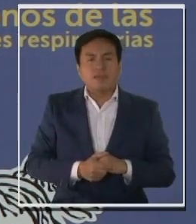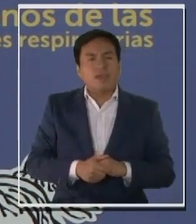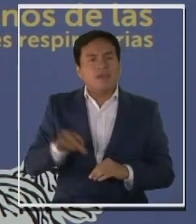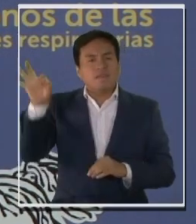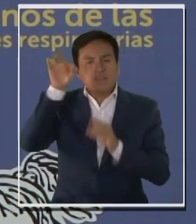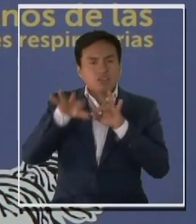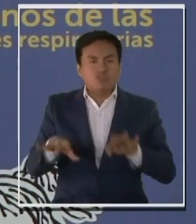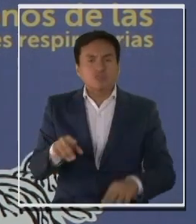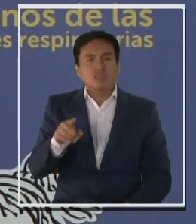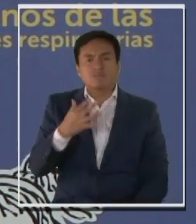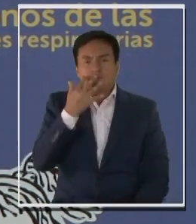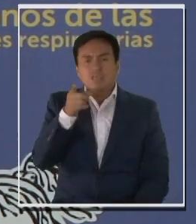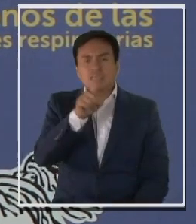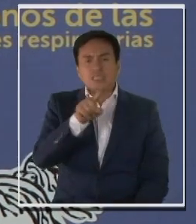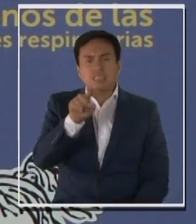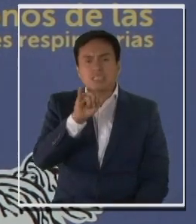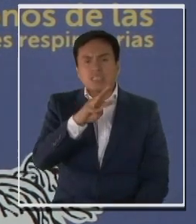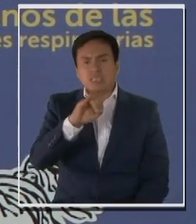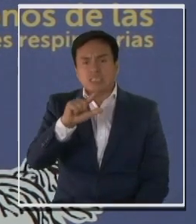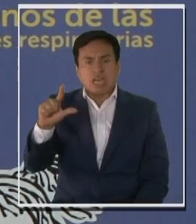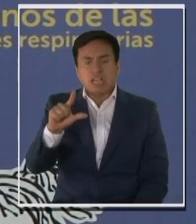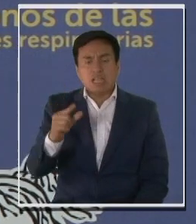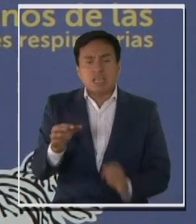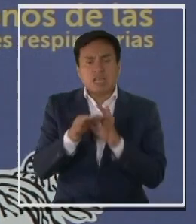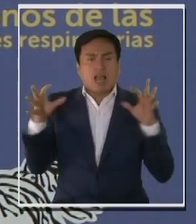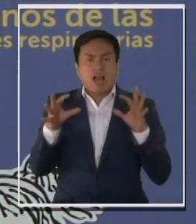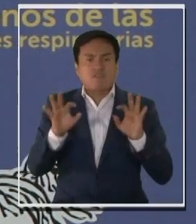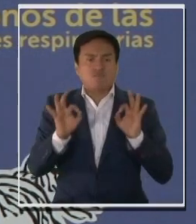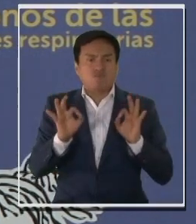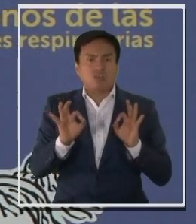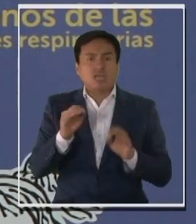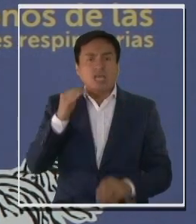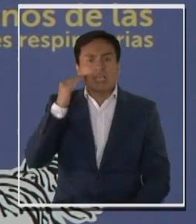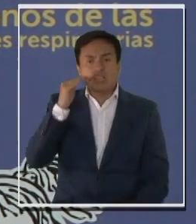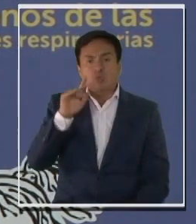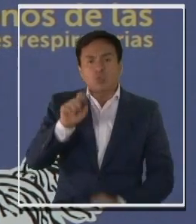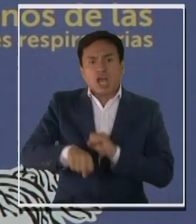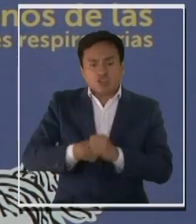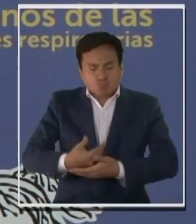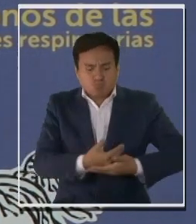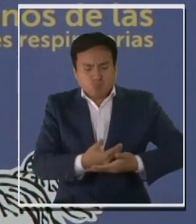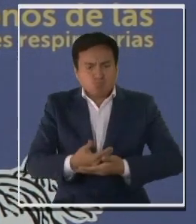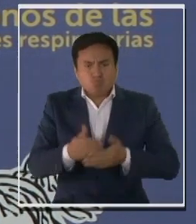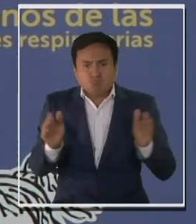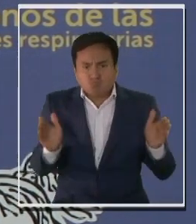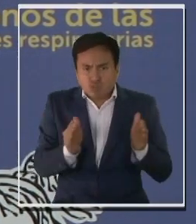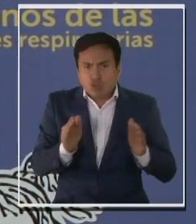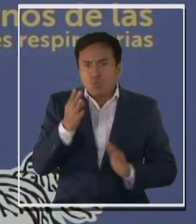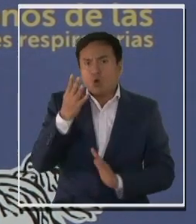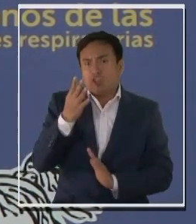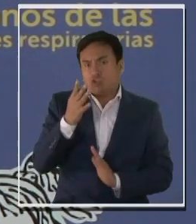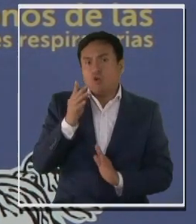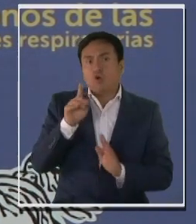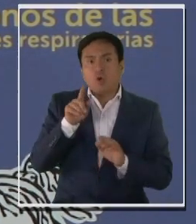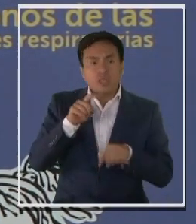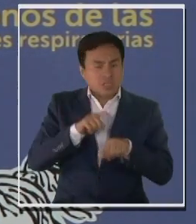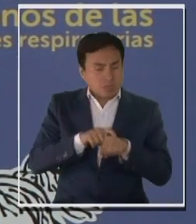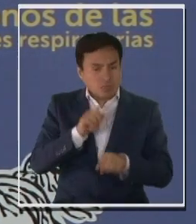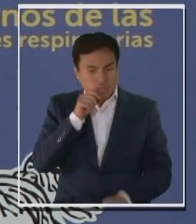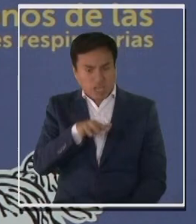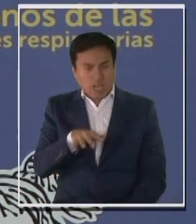el virus respiratorio esencial causa una enfermedad grave especialmente en menores de un año y en niños pequeños menores de cuatro